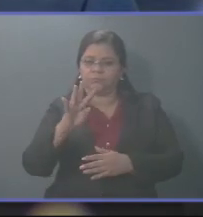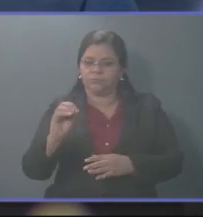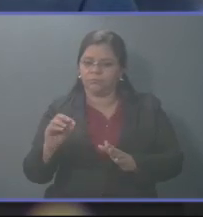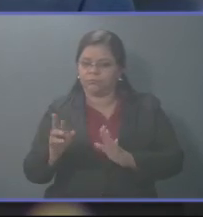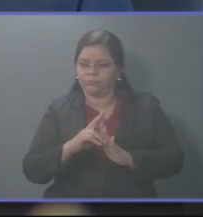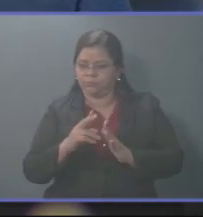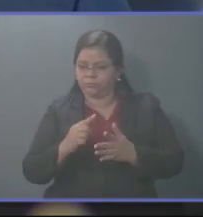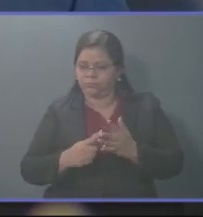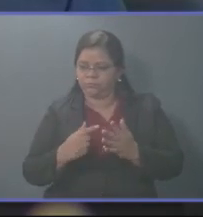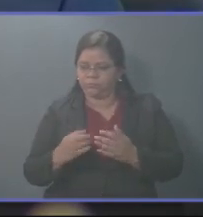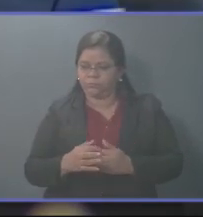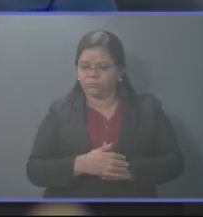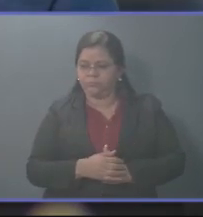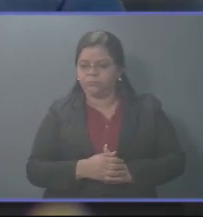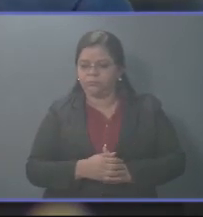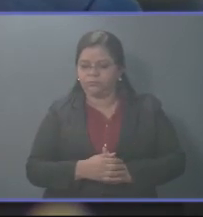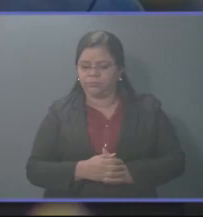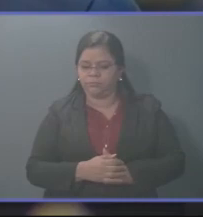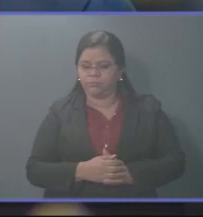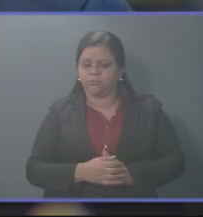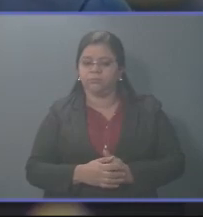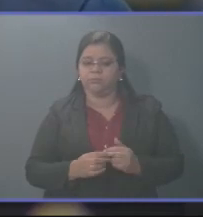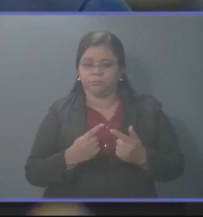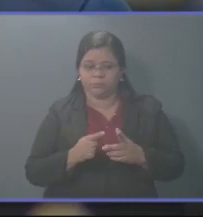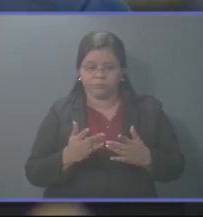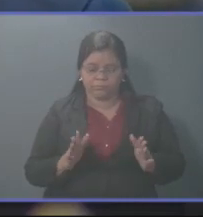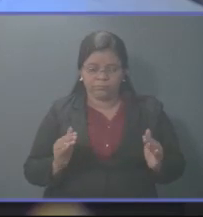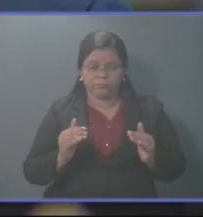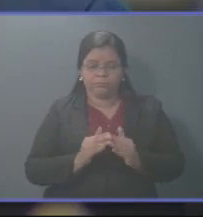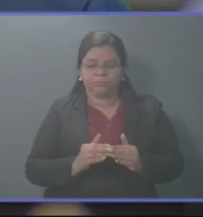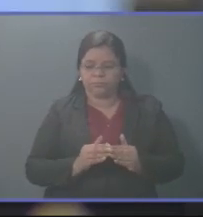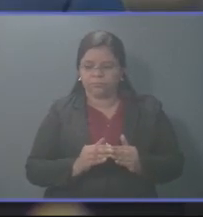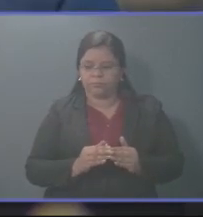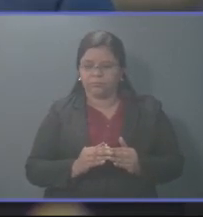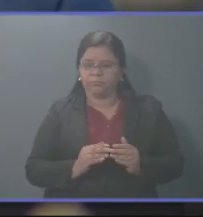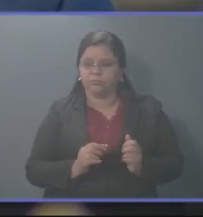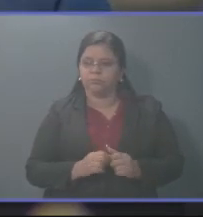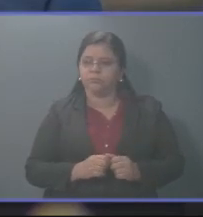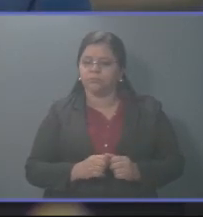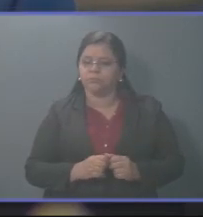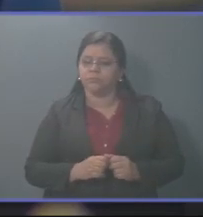la presente ley. También en el dictamen